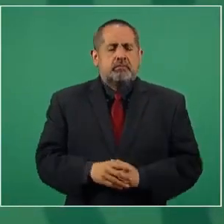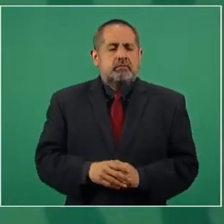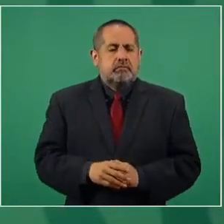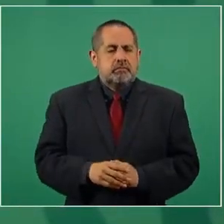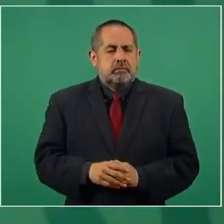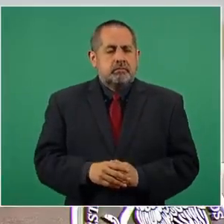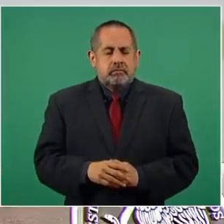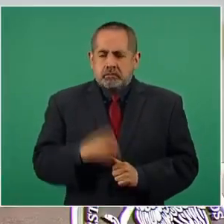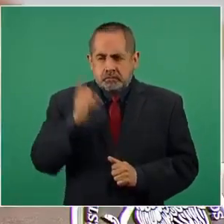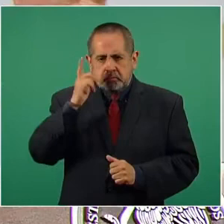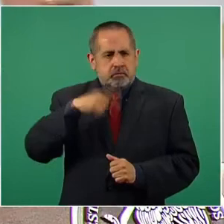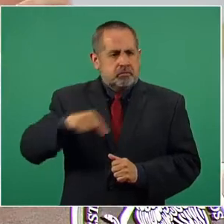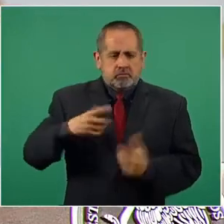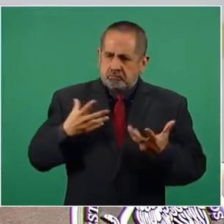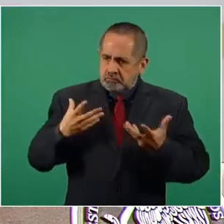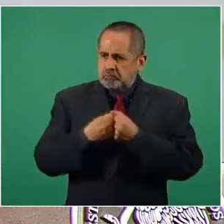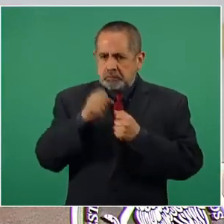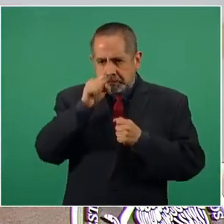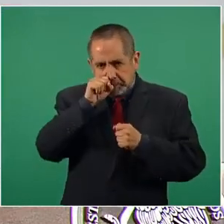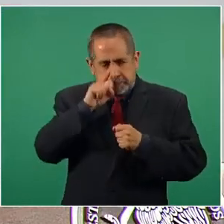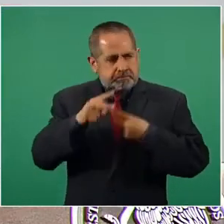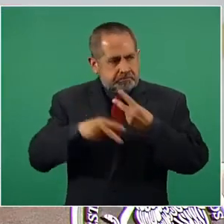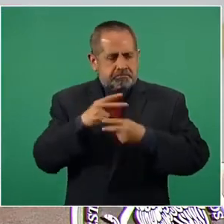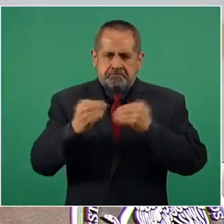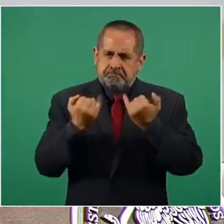que procuremos caminar juntos.